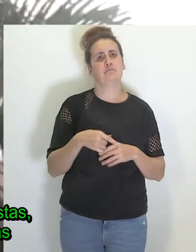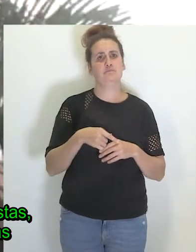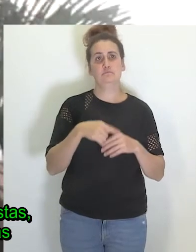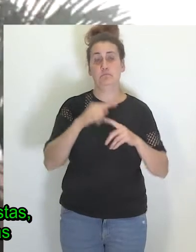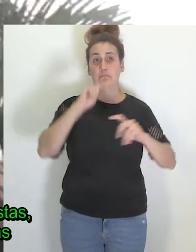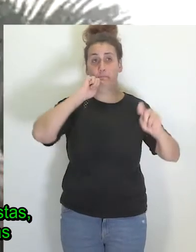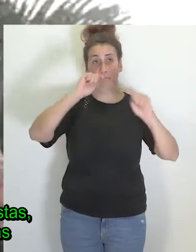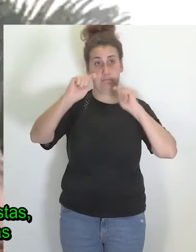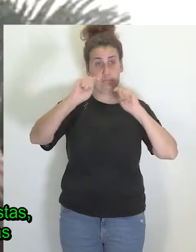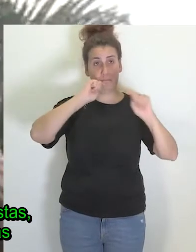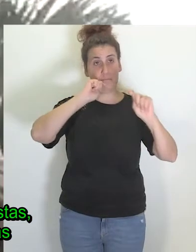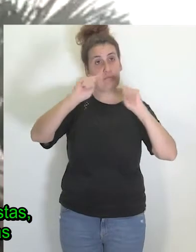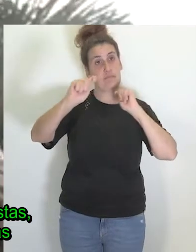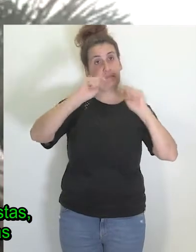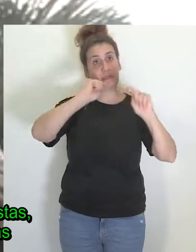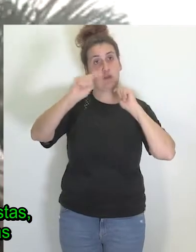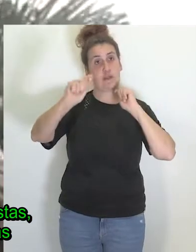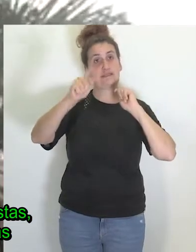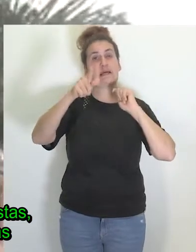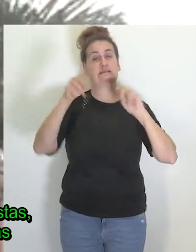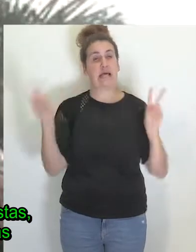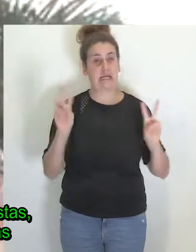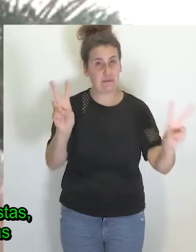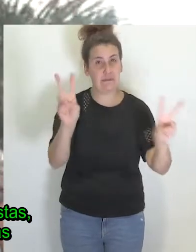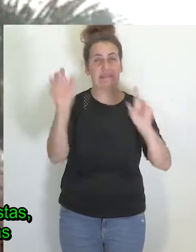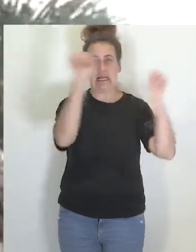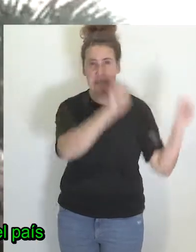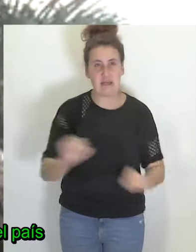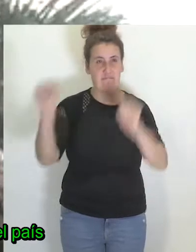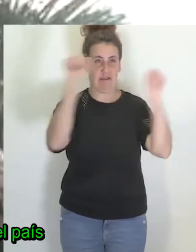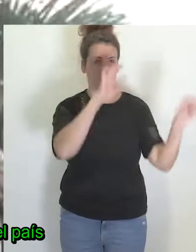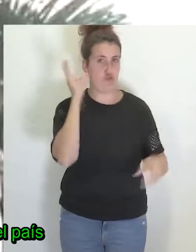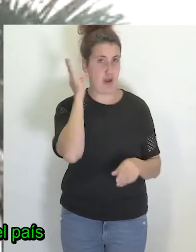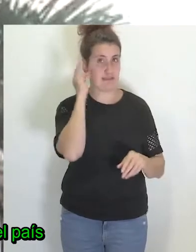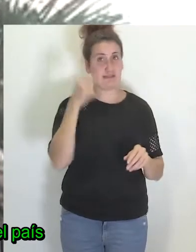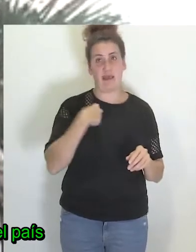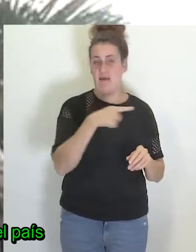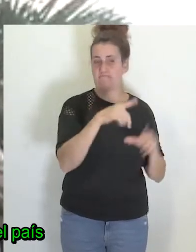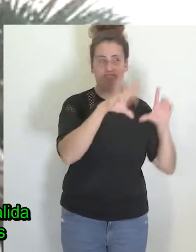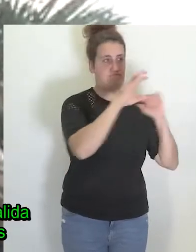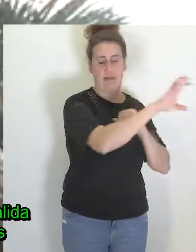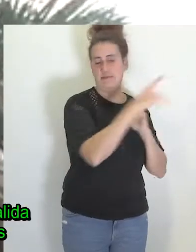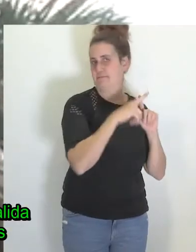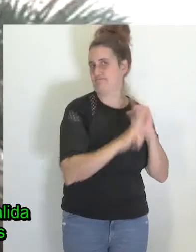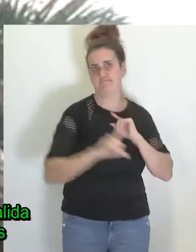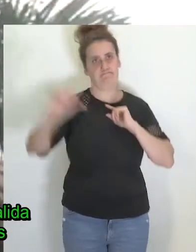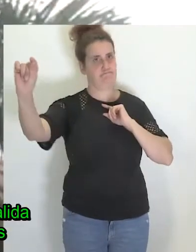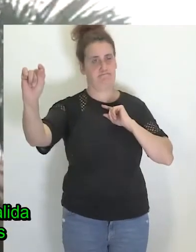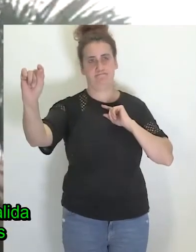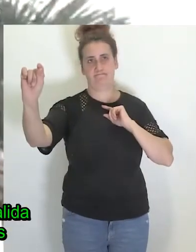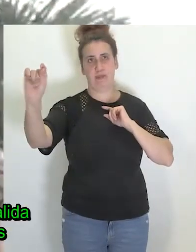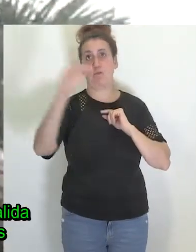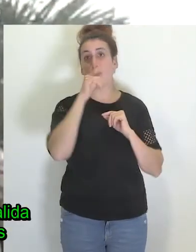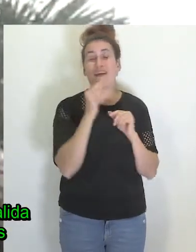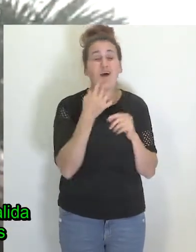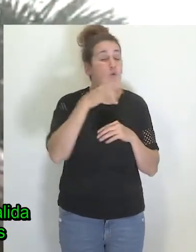de periodistas y de activistas y de defensoras que han tenido que abandonar el país porque la única